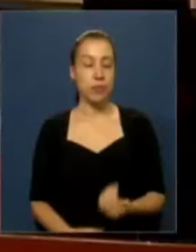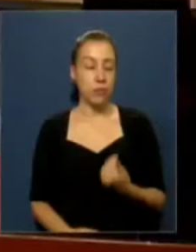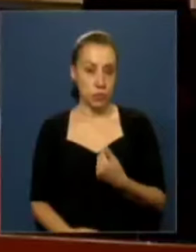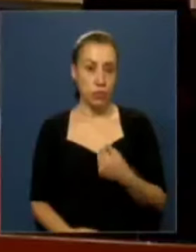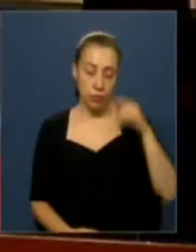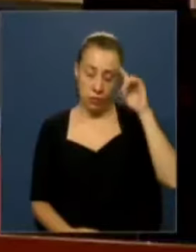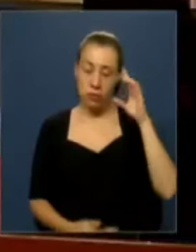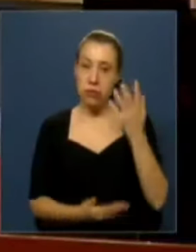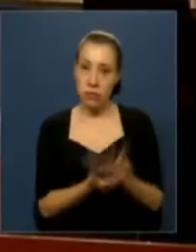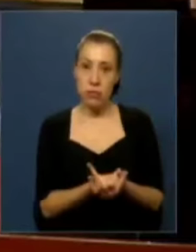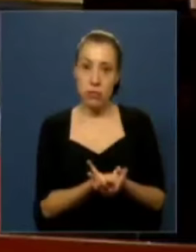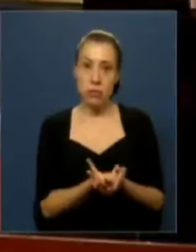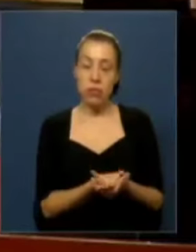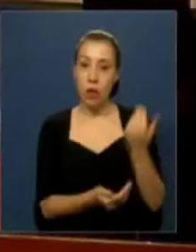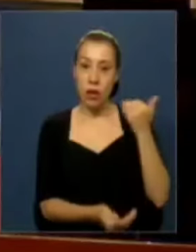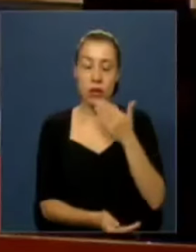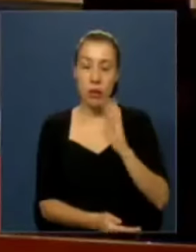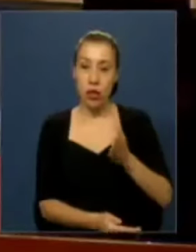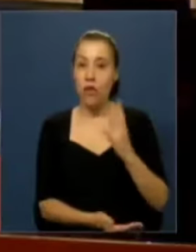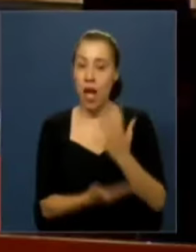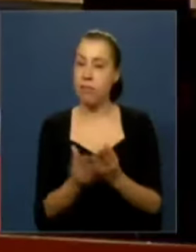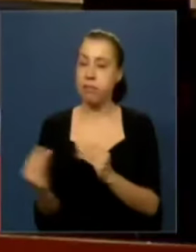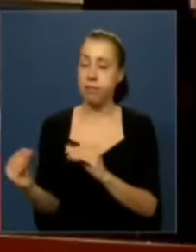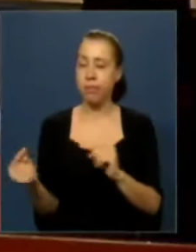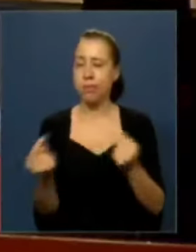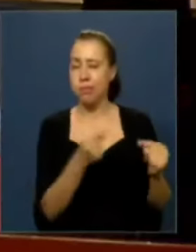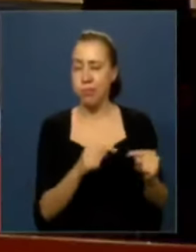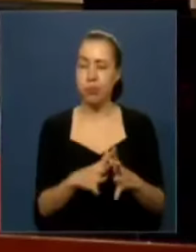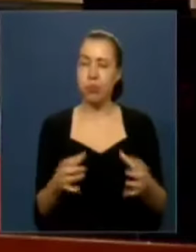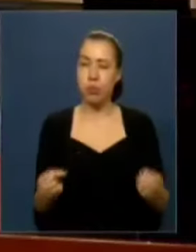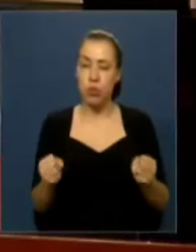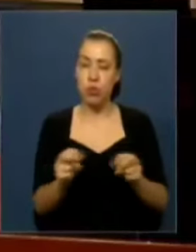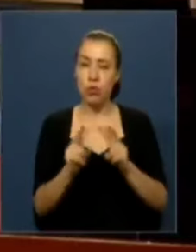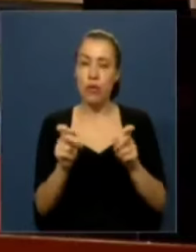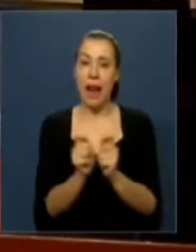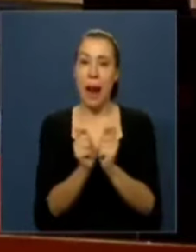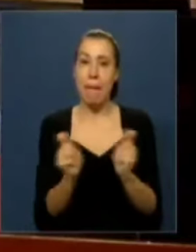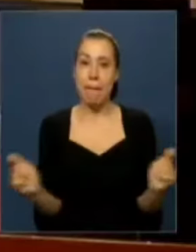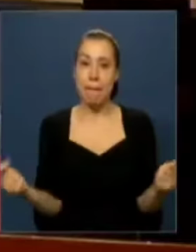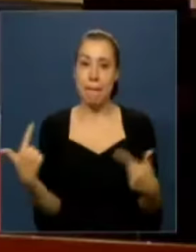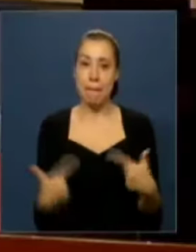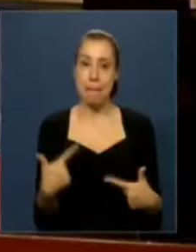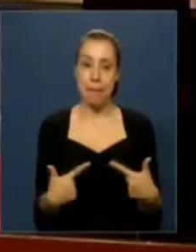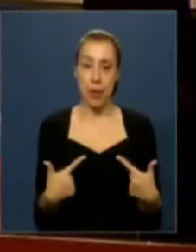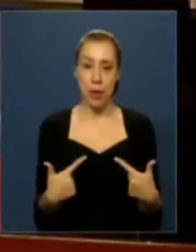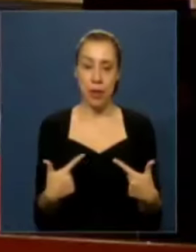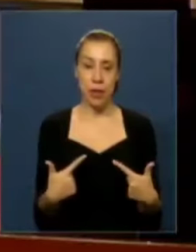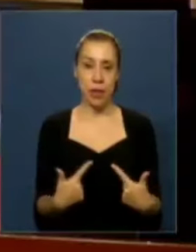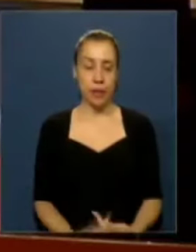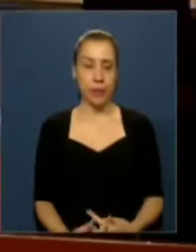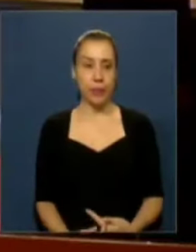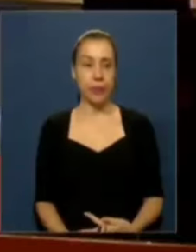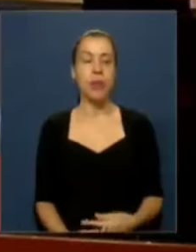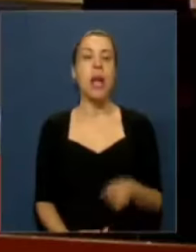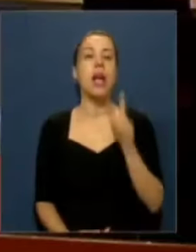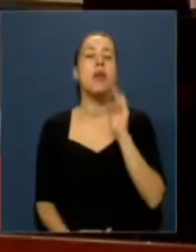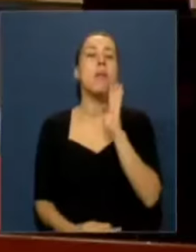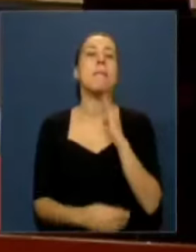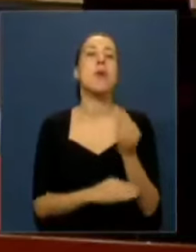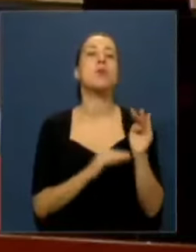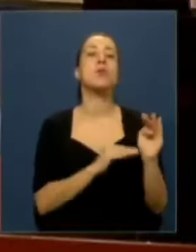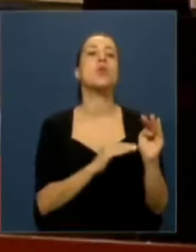que hubo y hay una discusión intensa respecto de las campañas, de a quién